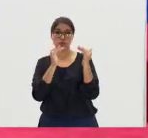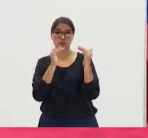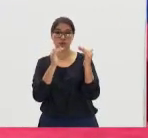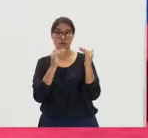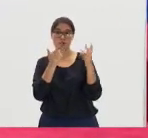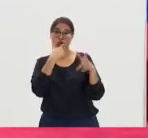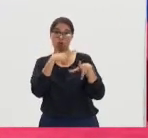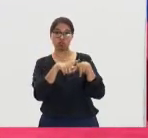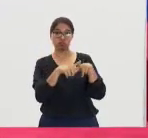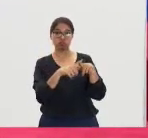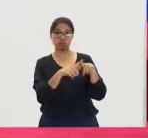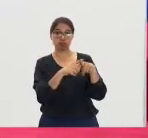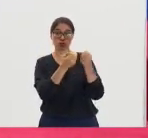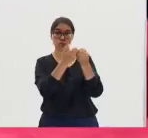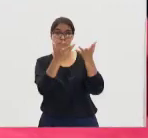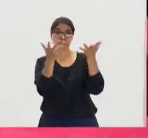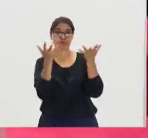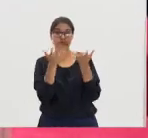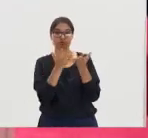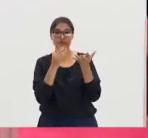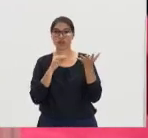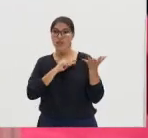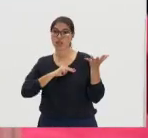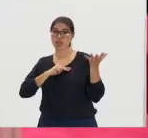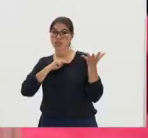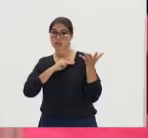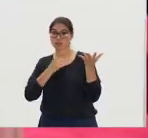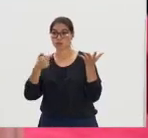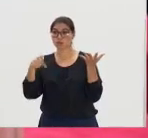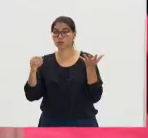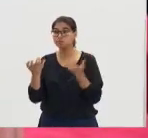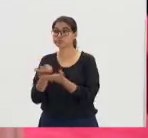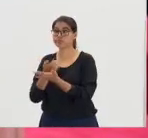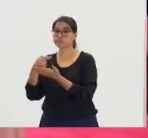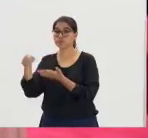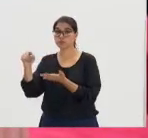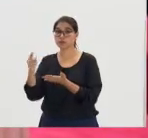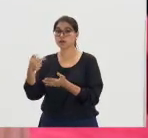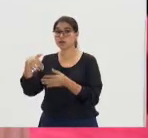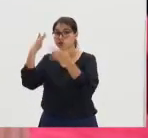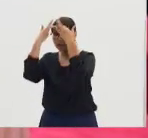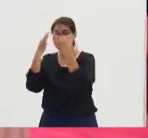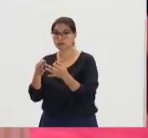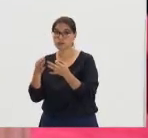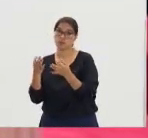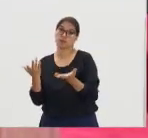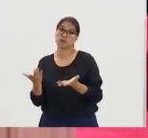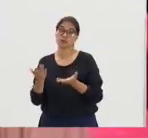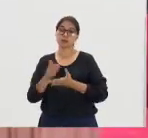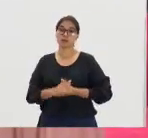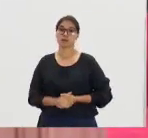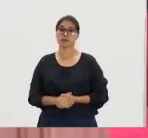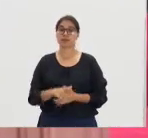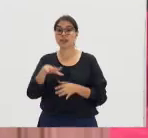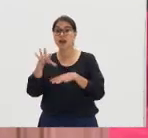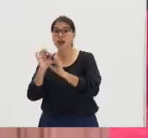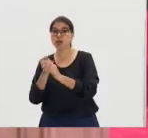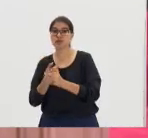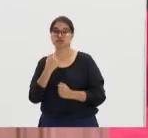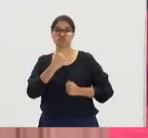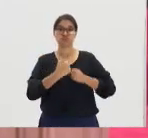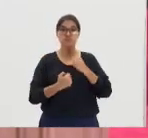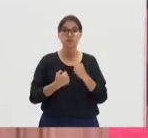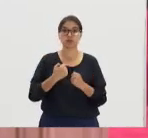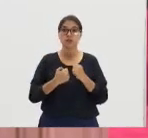versus a un misionero que él optó por ser misionero. Usted puede ser maratonista, pero hay ultramaratonista. Y